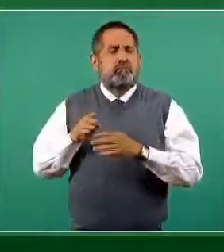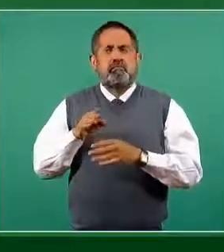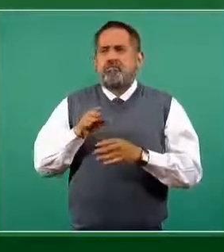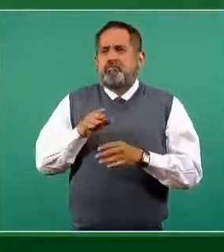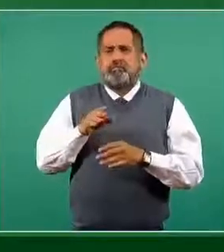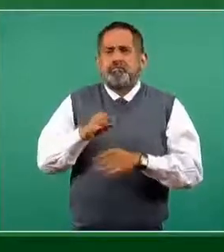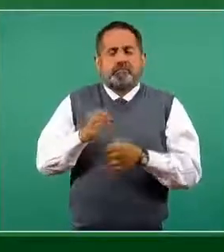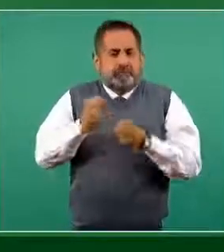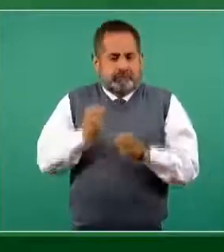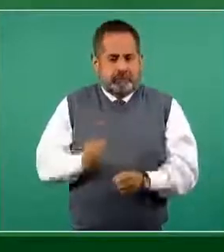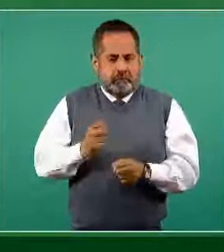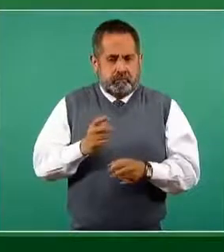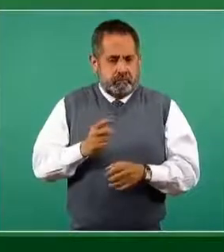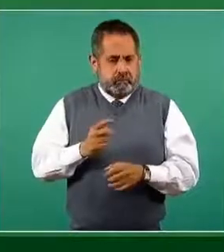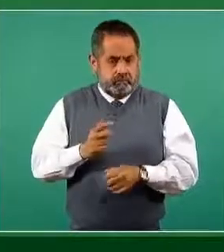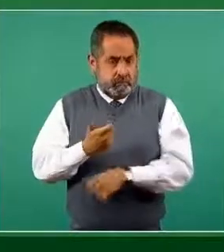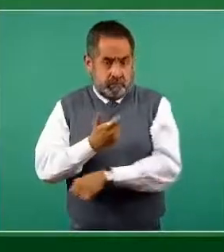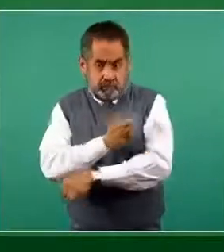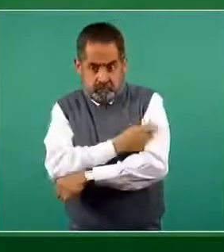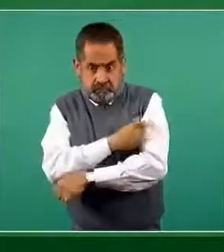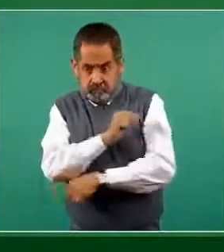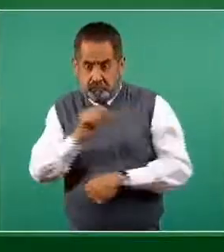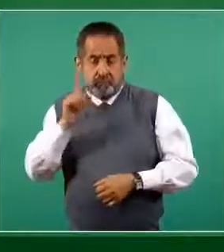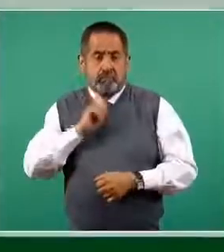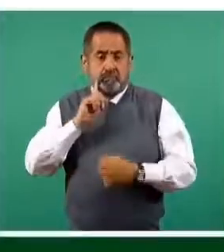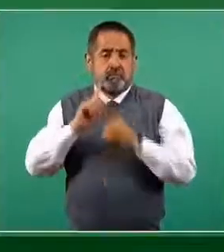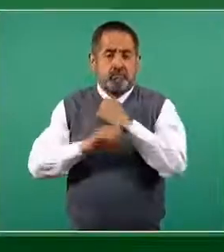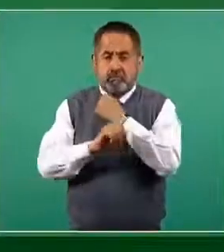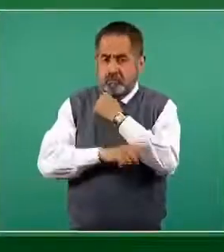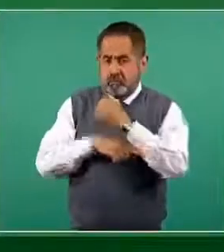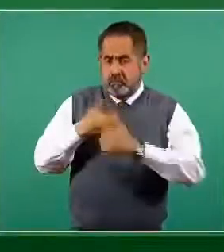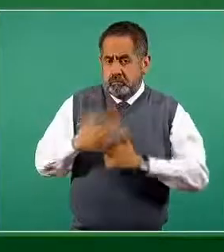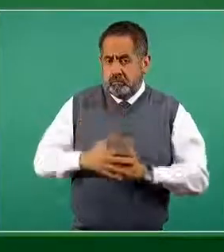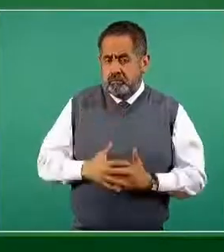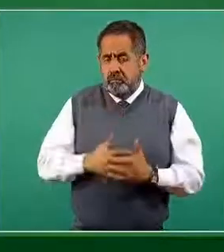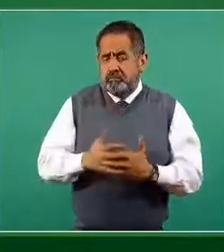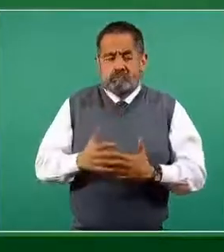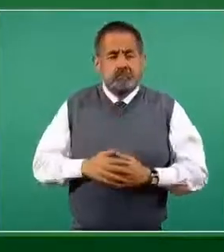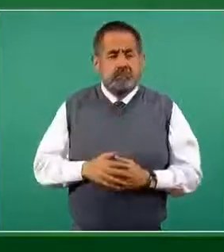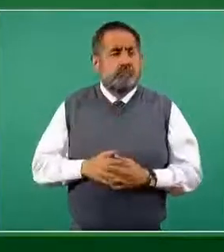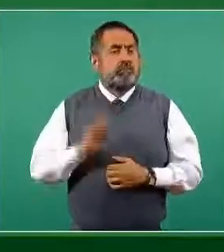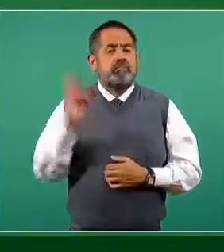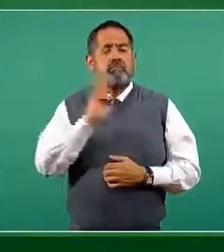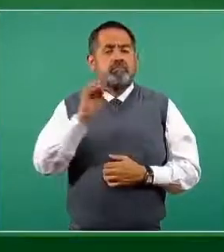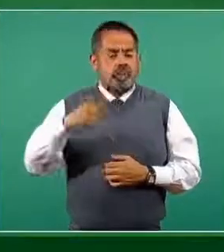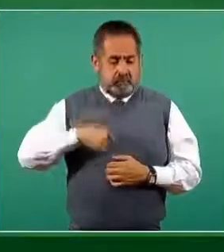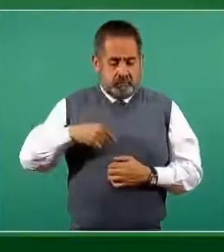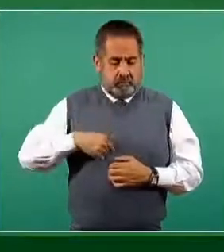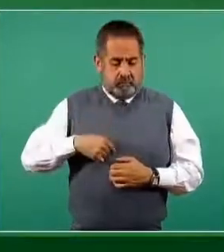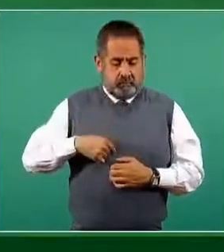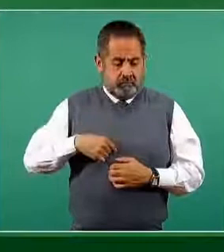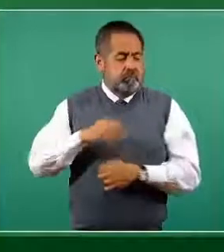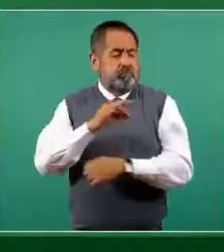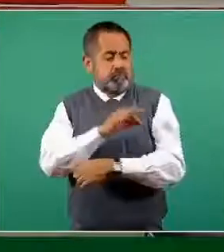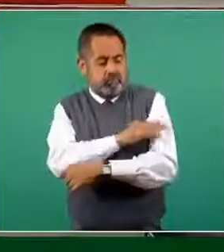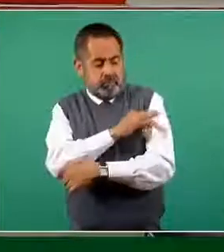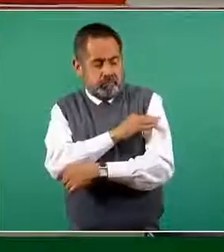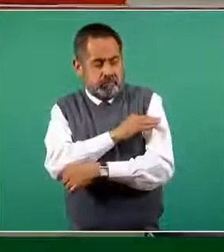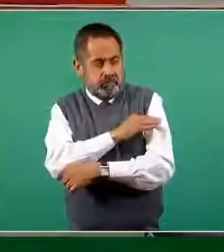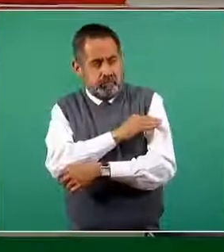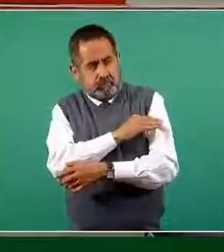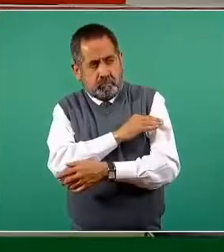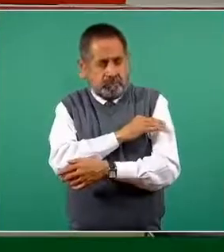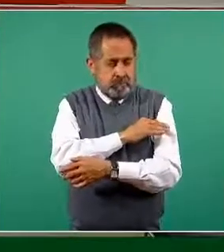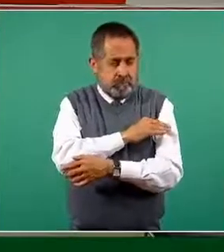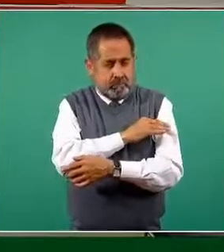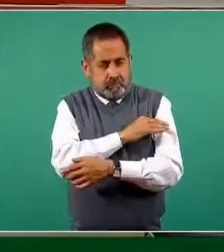seguridad de la vacuna aplicada en mujeres embarazadas? Si decido vacunarme embarazada, ¿es importante